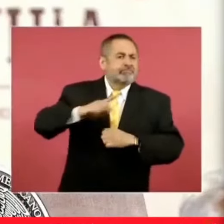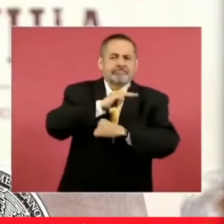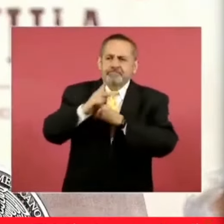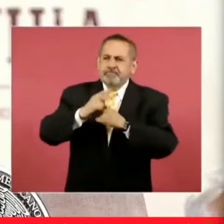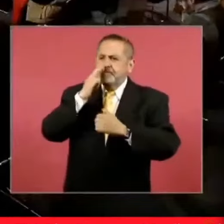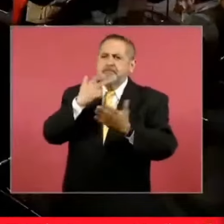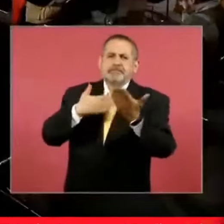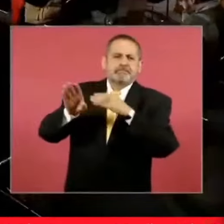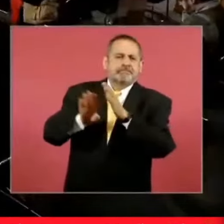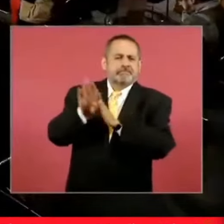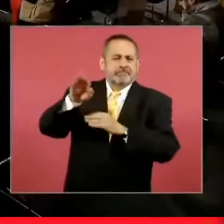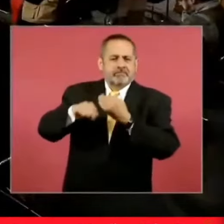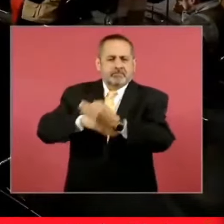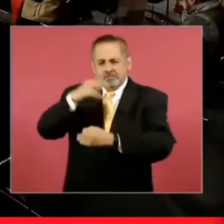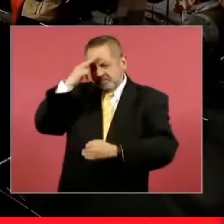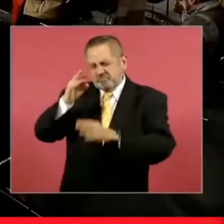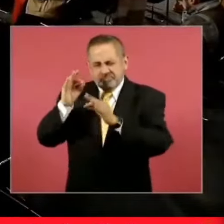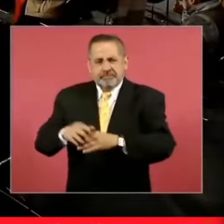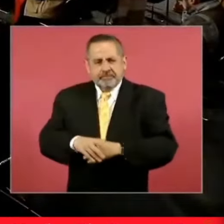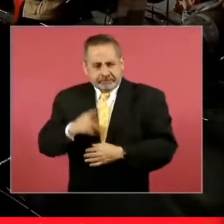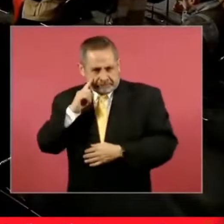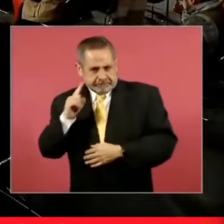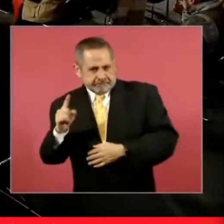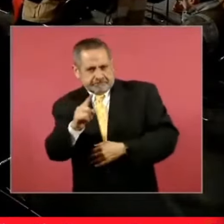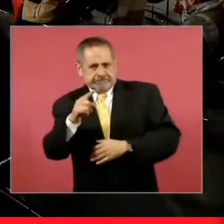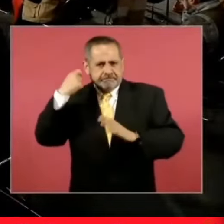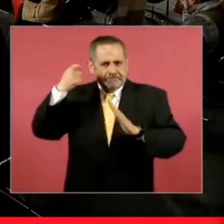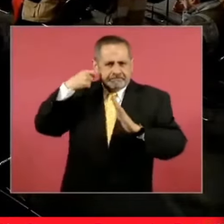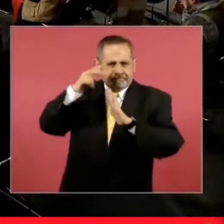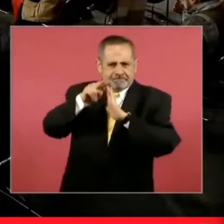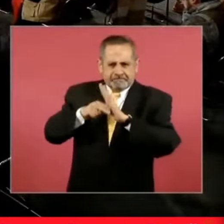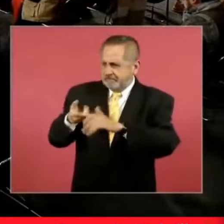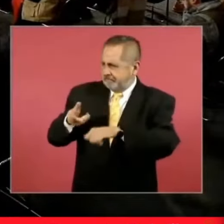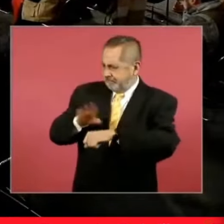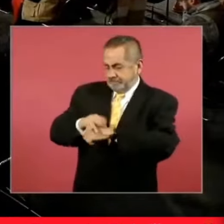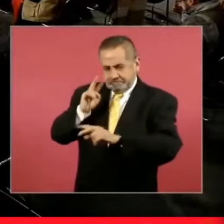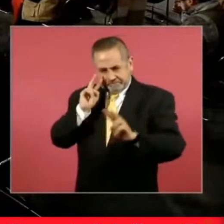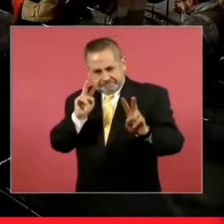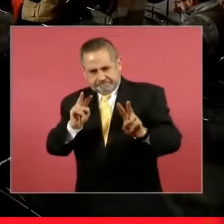los mexicanos. A continuación presentaríamos un video, con su permiso, señor presidente.